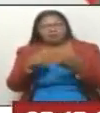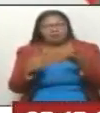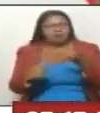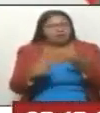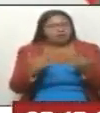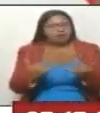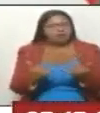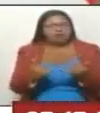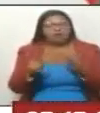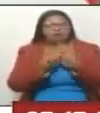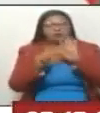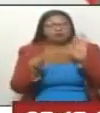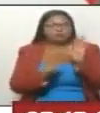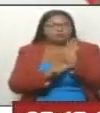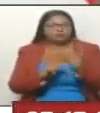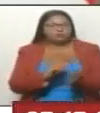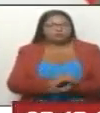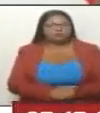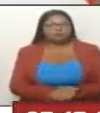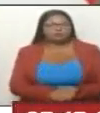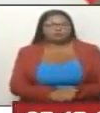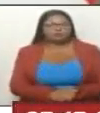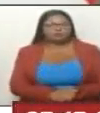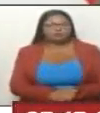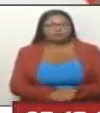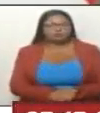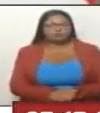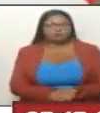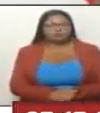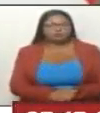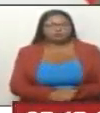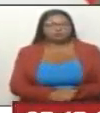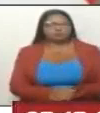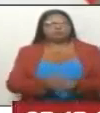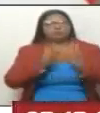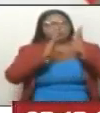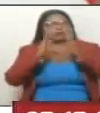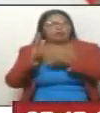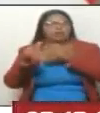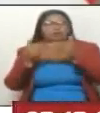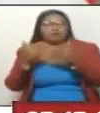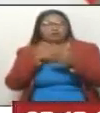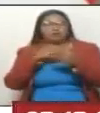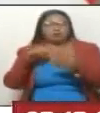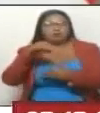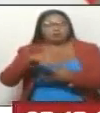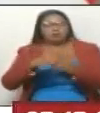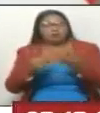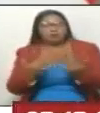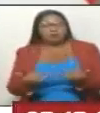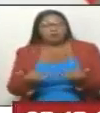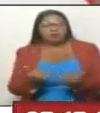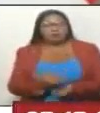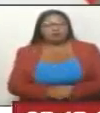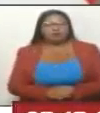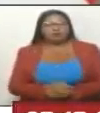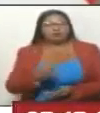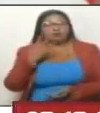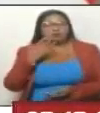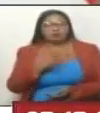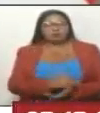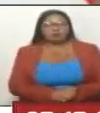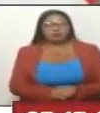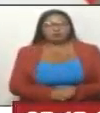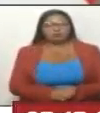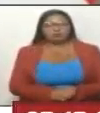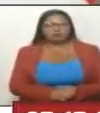a la Constitución. Deudas en el orden organizativo del Estado. Por ejemplo, cuando se